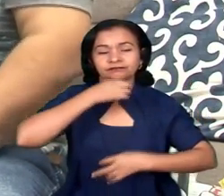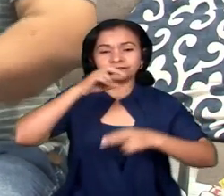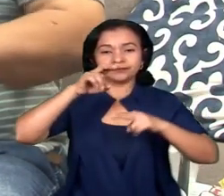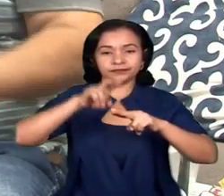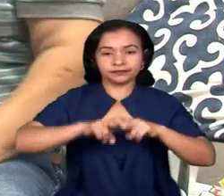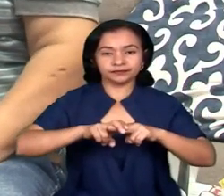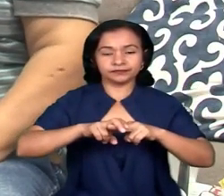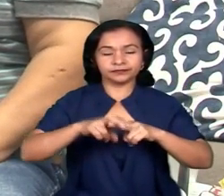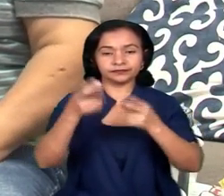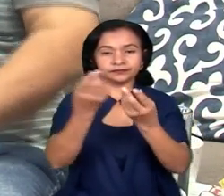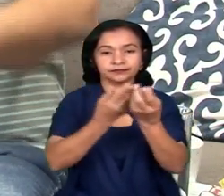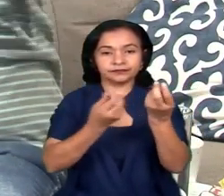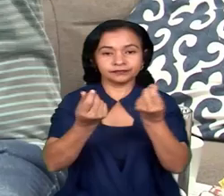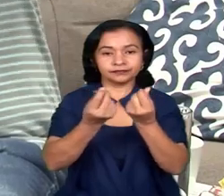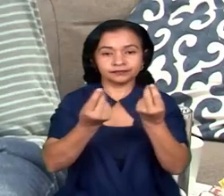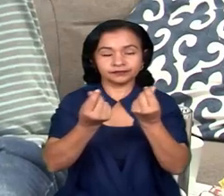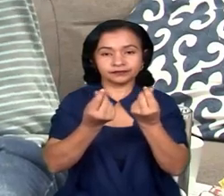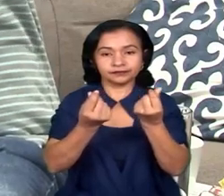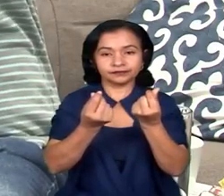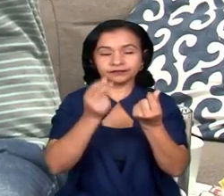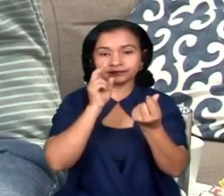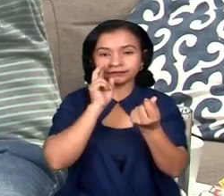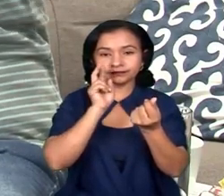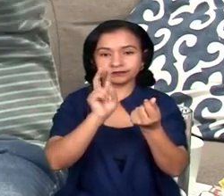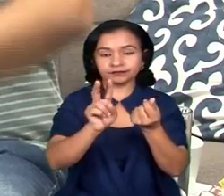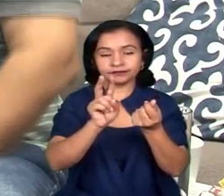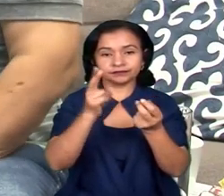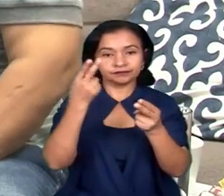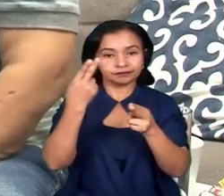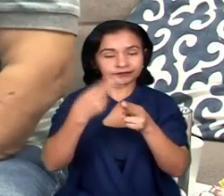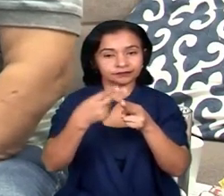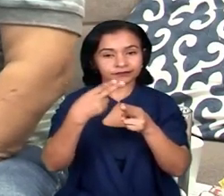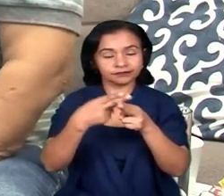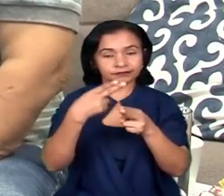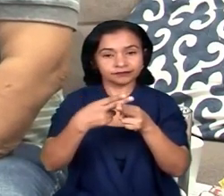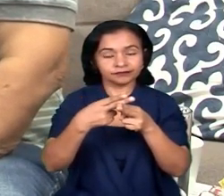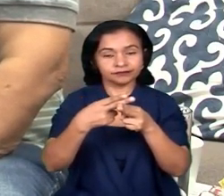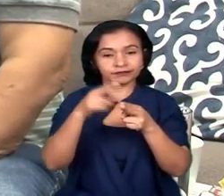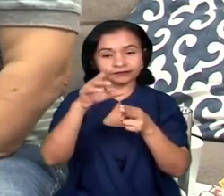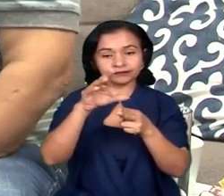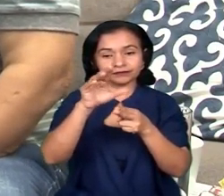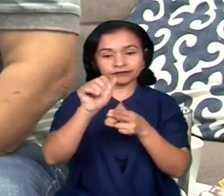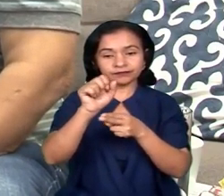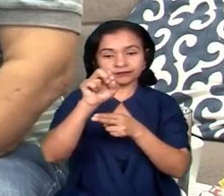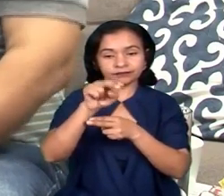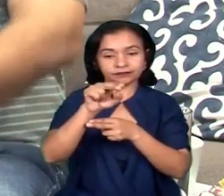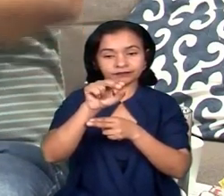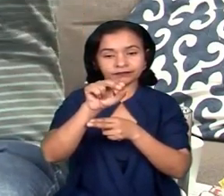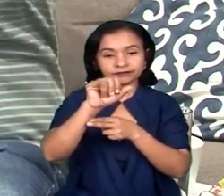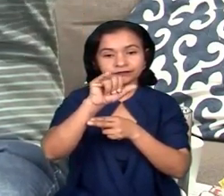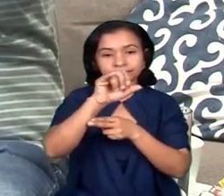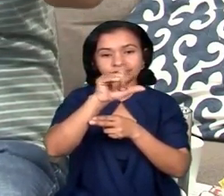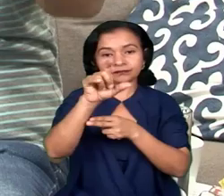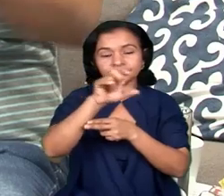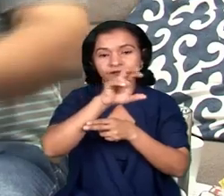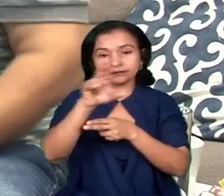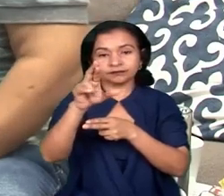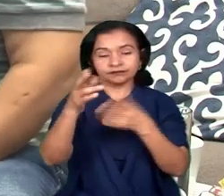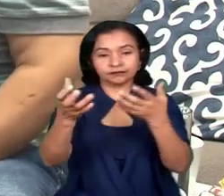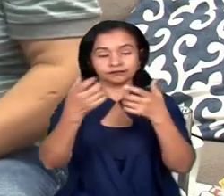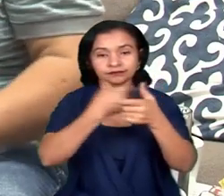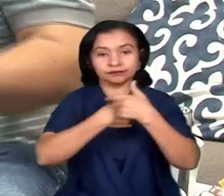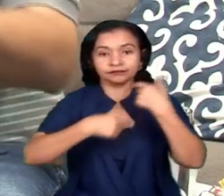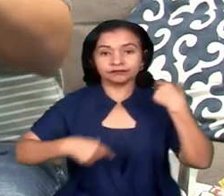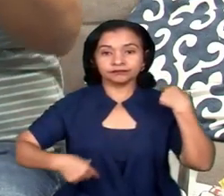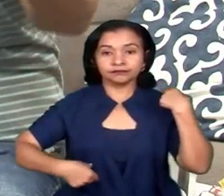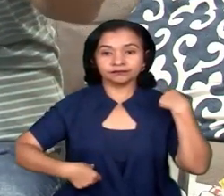los grandes economistas, como un señor que miro ahí, que era juez canciller de la República y quiso ser presidente,